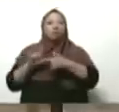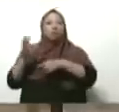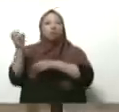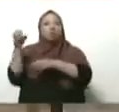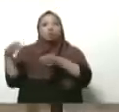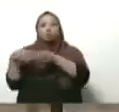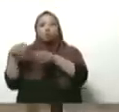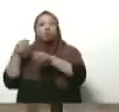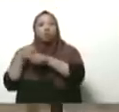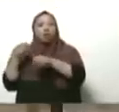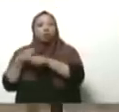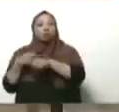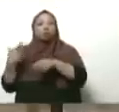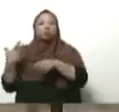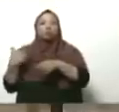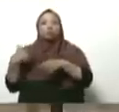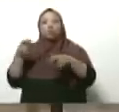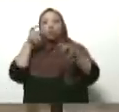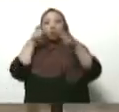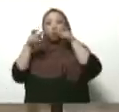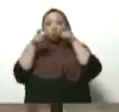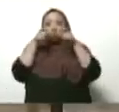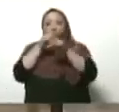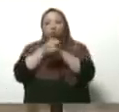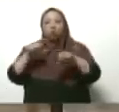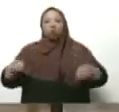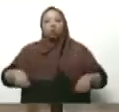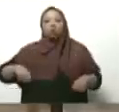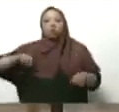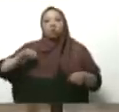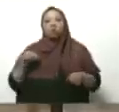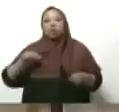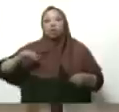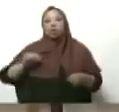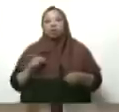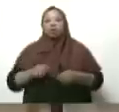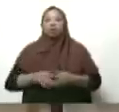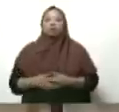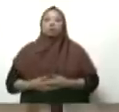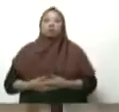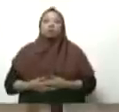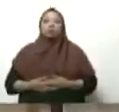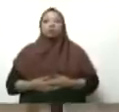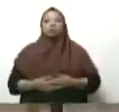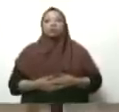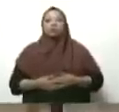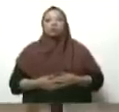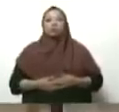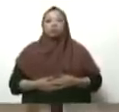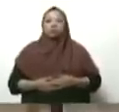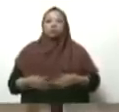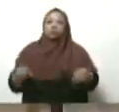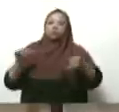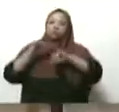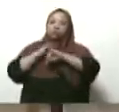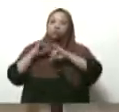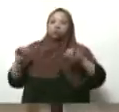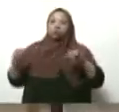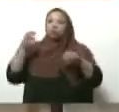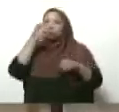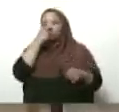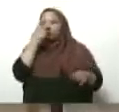trabajo con organismos de seguridad facultados por la ley en la materia a fin de llevar a cabo